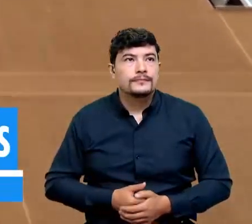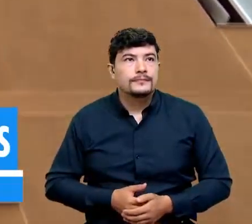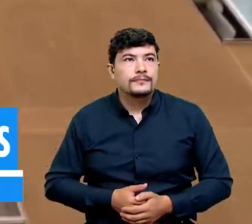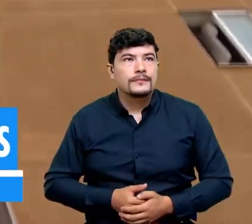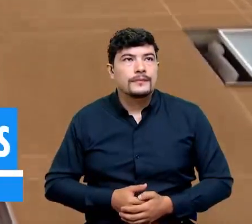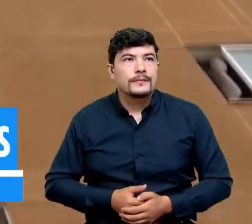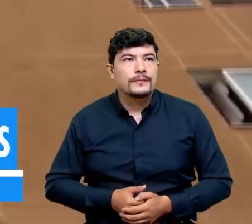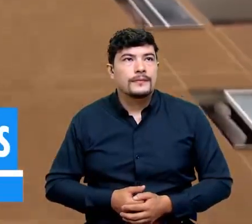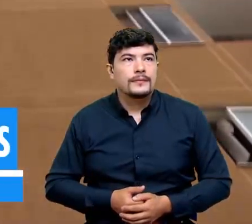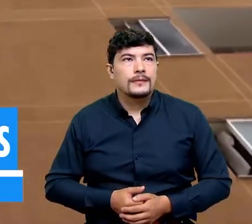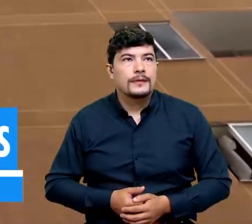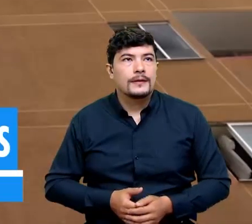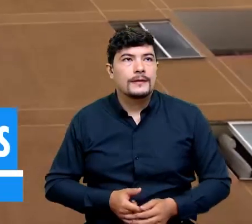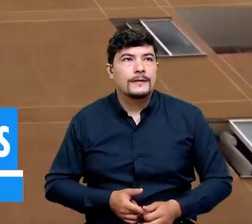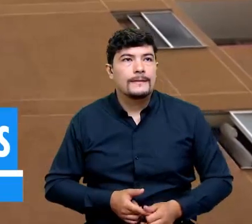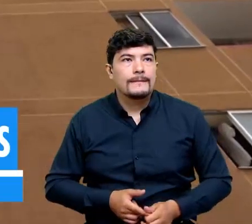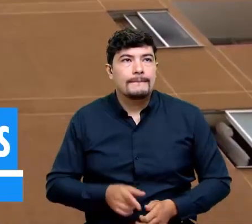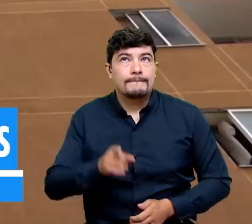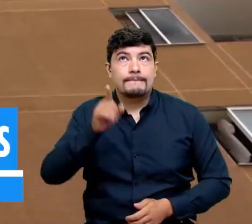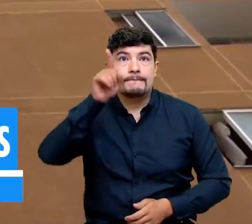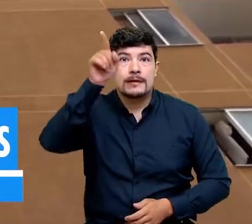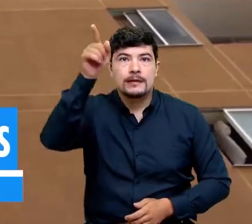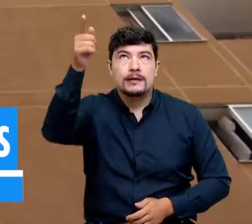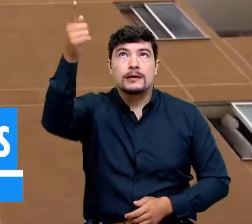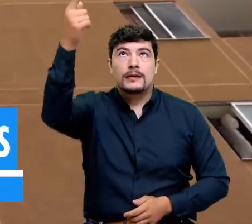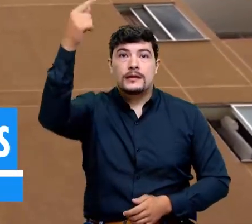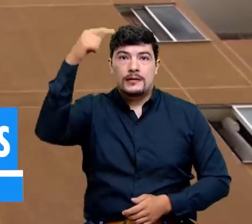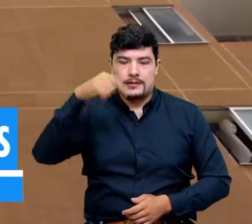hacia allá. Fue lanzado en esta...